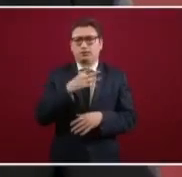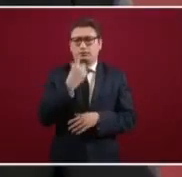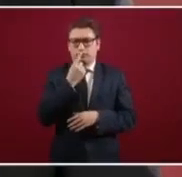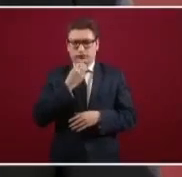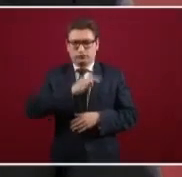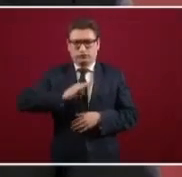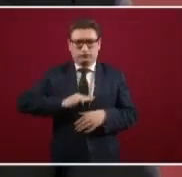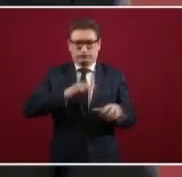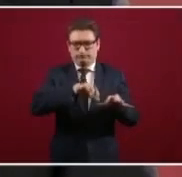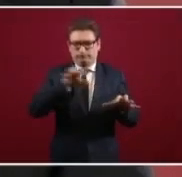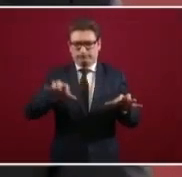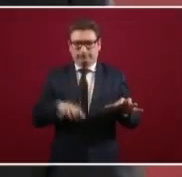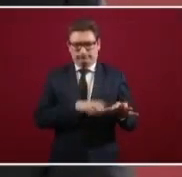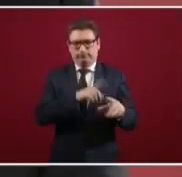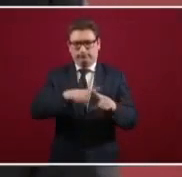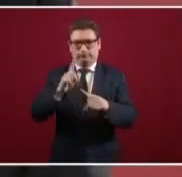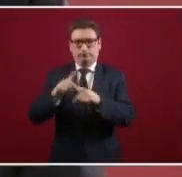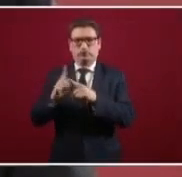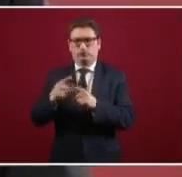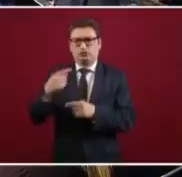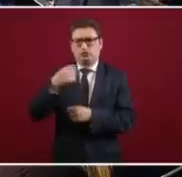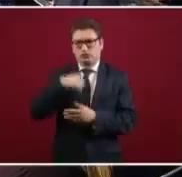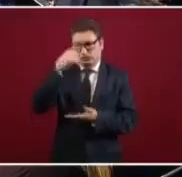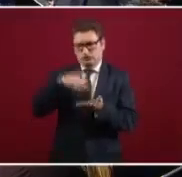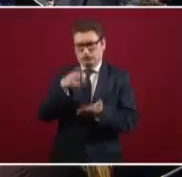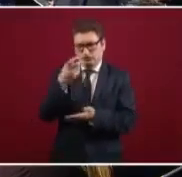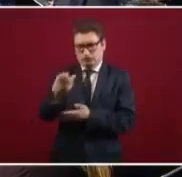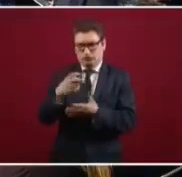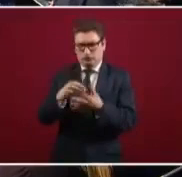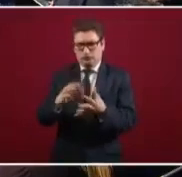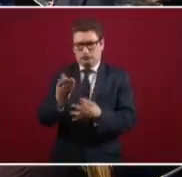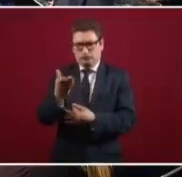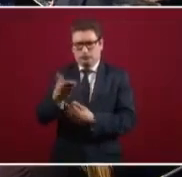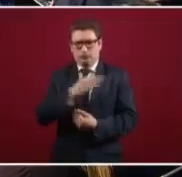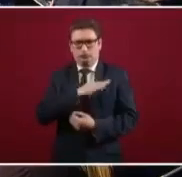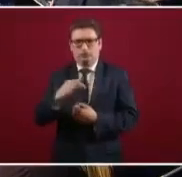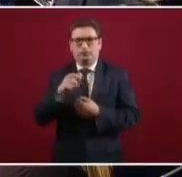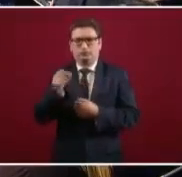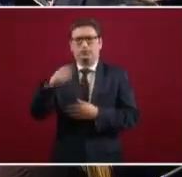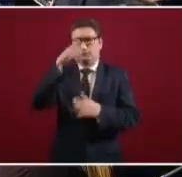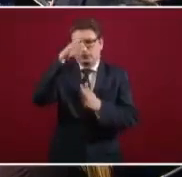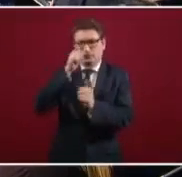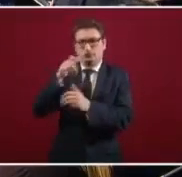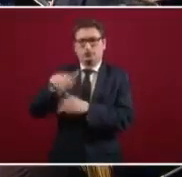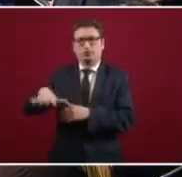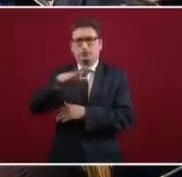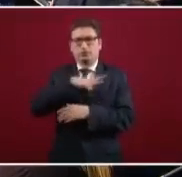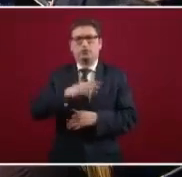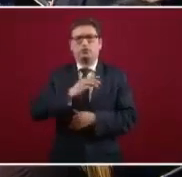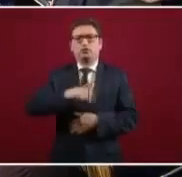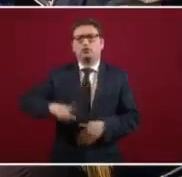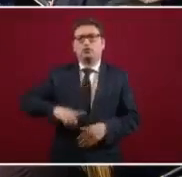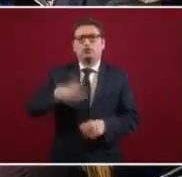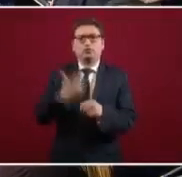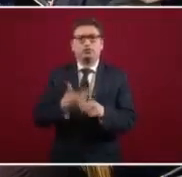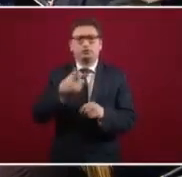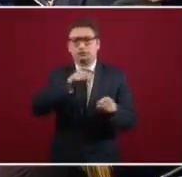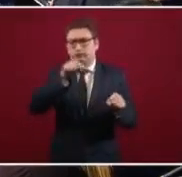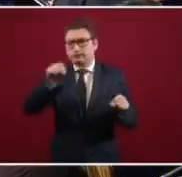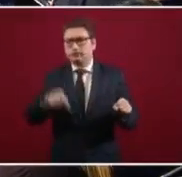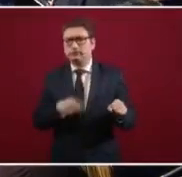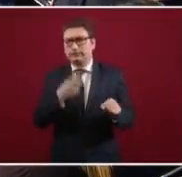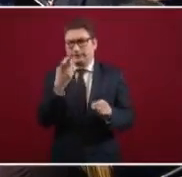municipales yo creo que tú podrías explicar sobre eso el acuerdo que tenemos con los gobernadores en